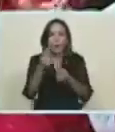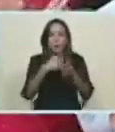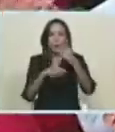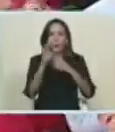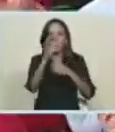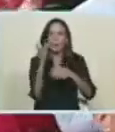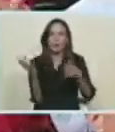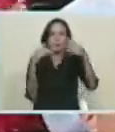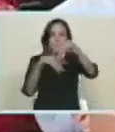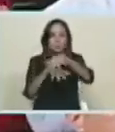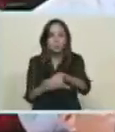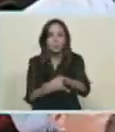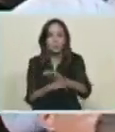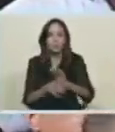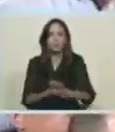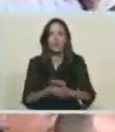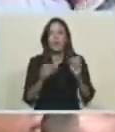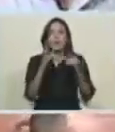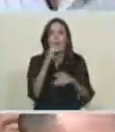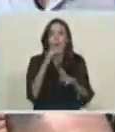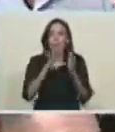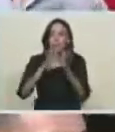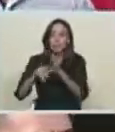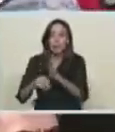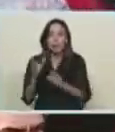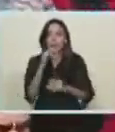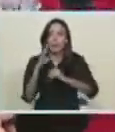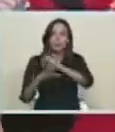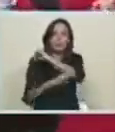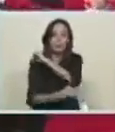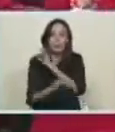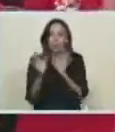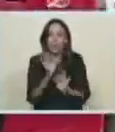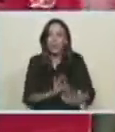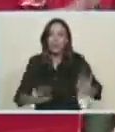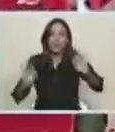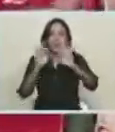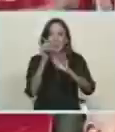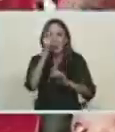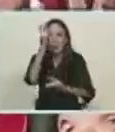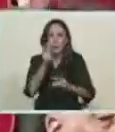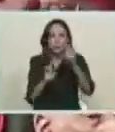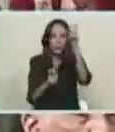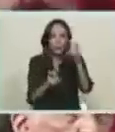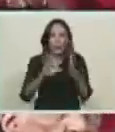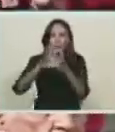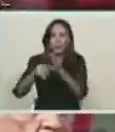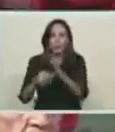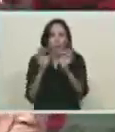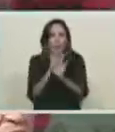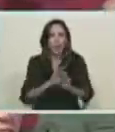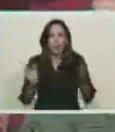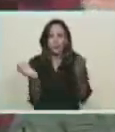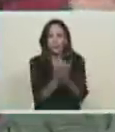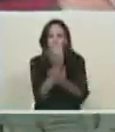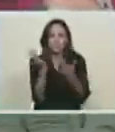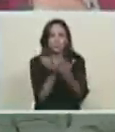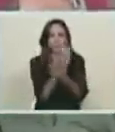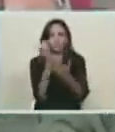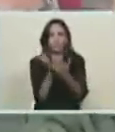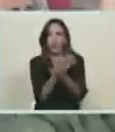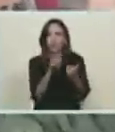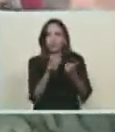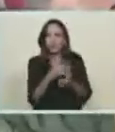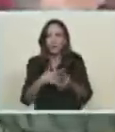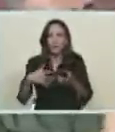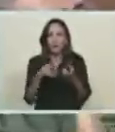de manera integral. Sin corrupción, sin corruptela, sin corruptos, sin bandidos, sin sanguijuelas y